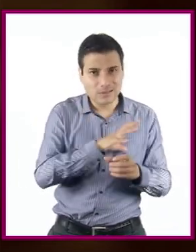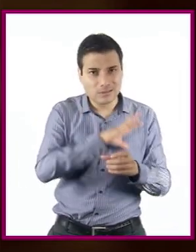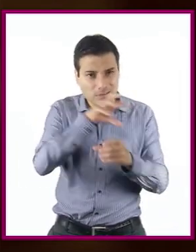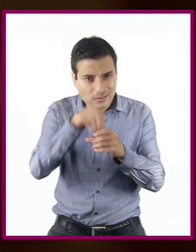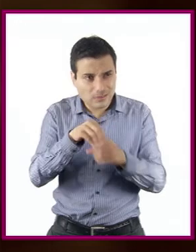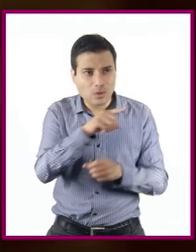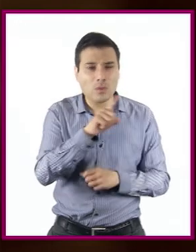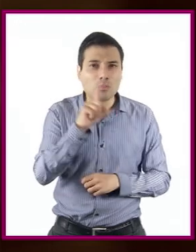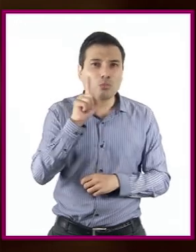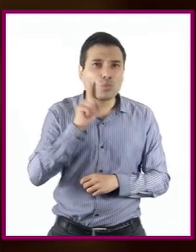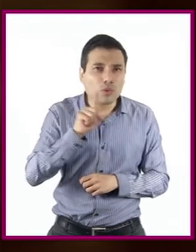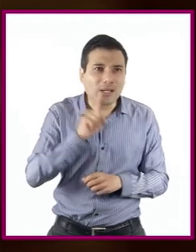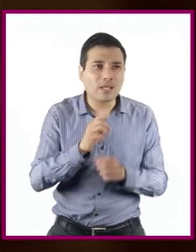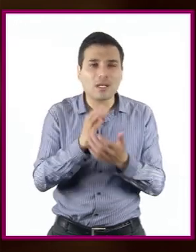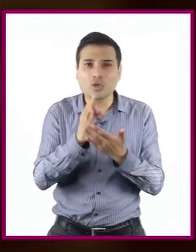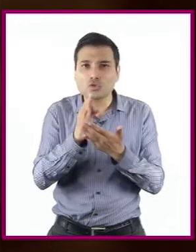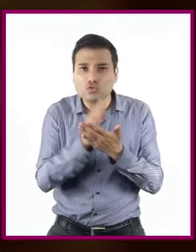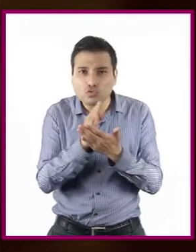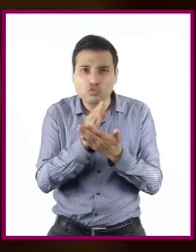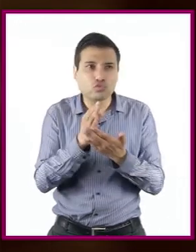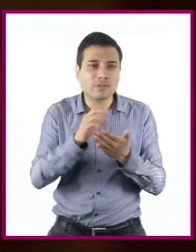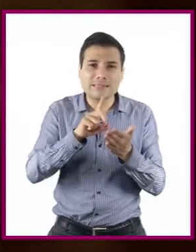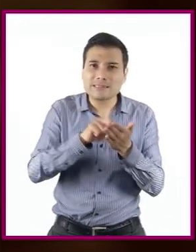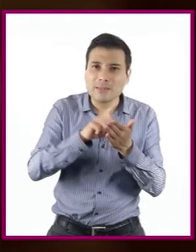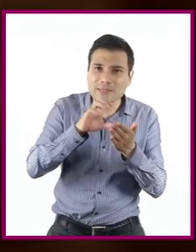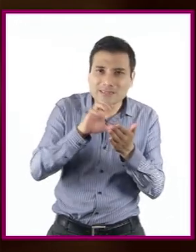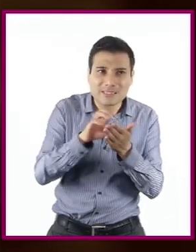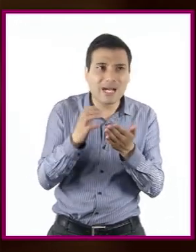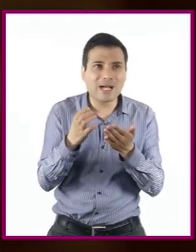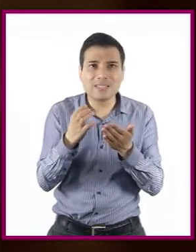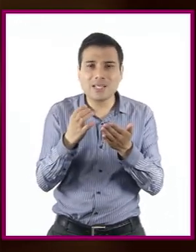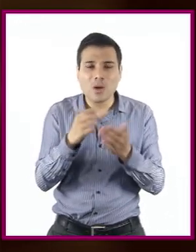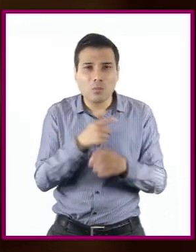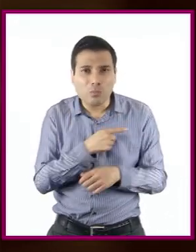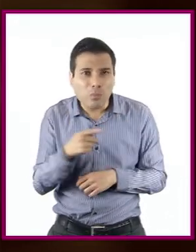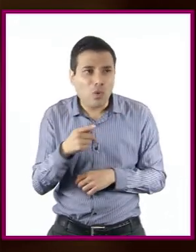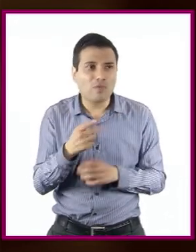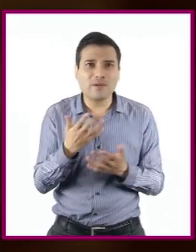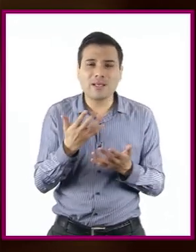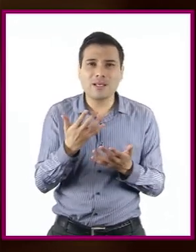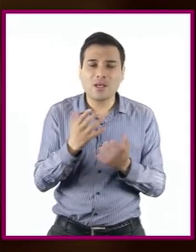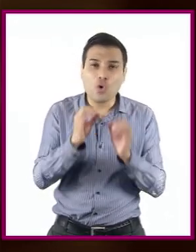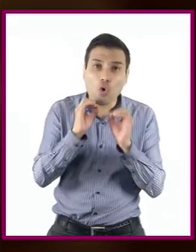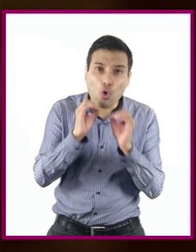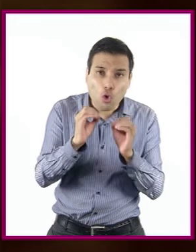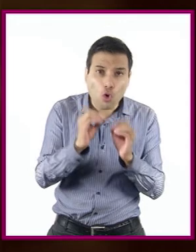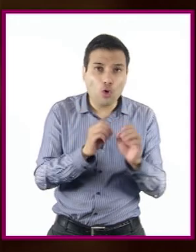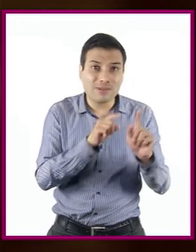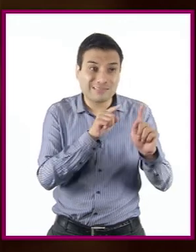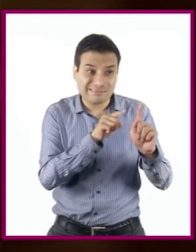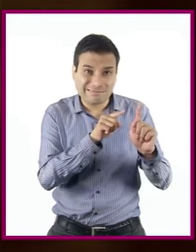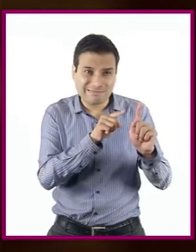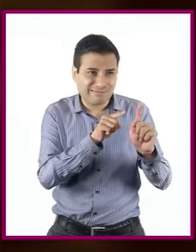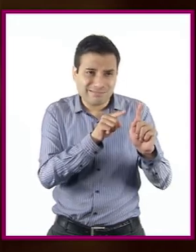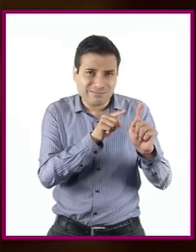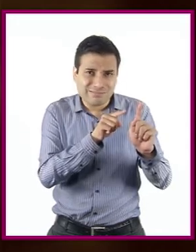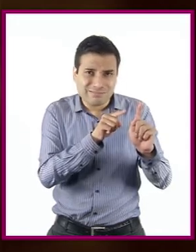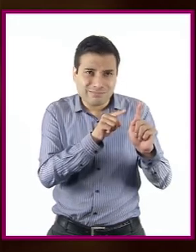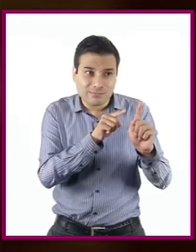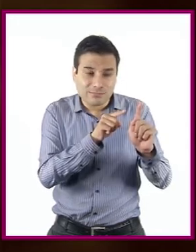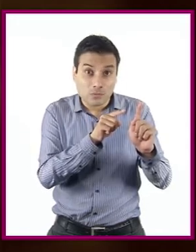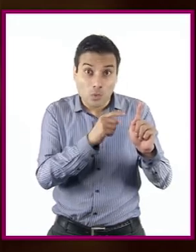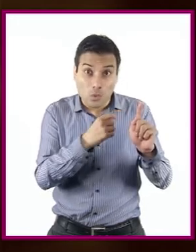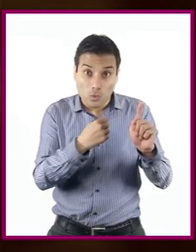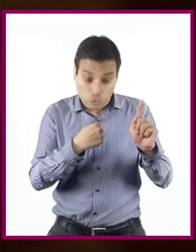mujer, morenos, de personas con discapacidad, de personas pobres, que muchas veces son nuestros propios cuerpos,